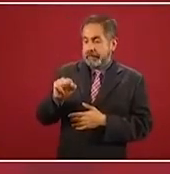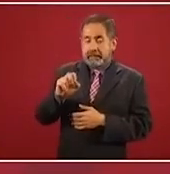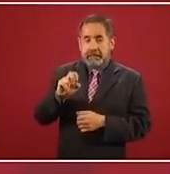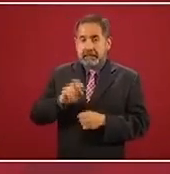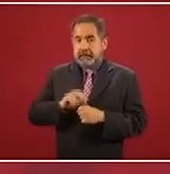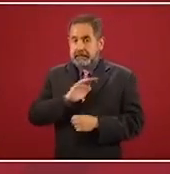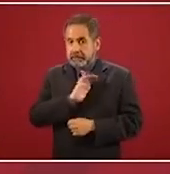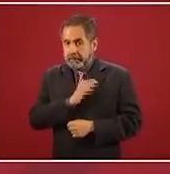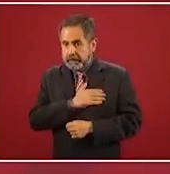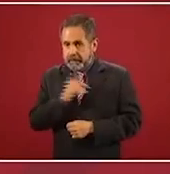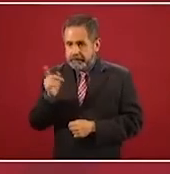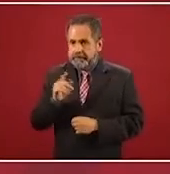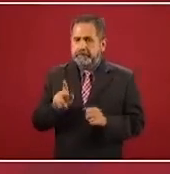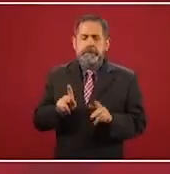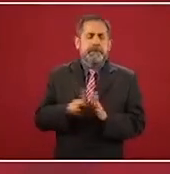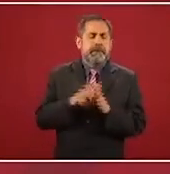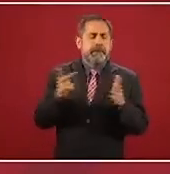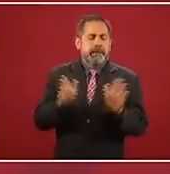España,